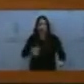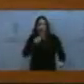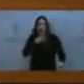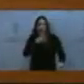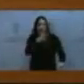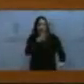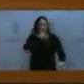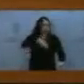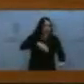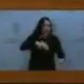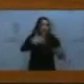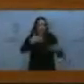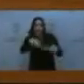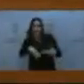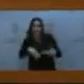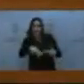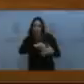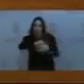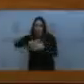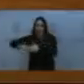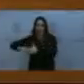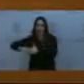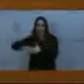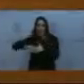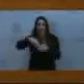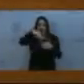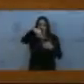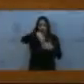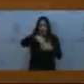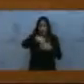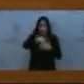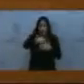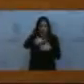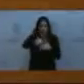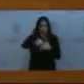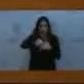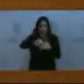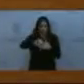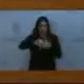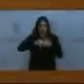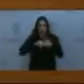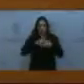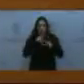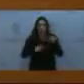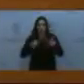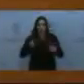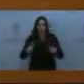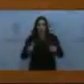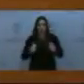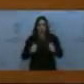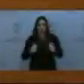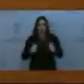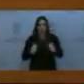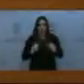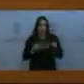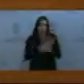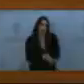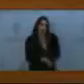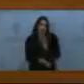a 10 metros, los metros cada vez son menores a los núcleos de población. Clara incompetencia